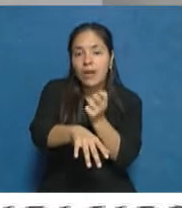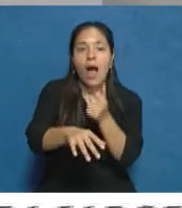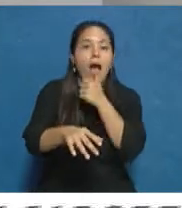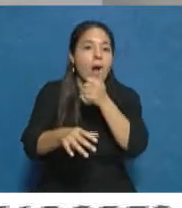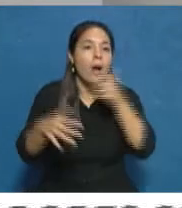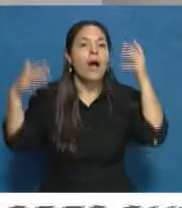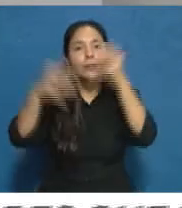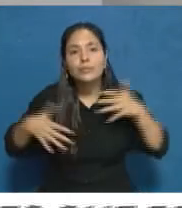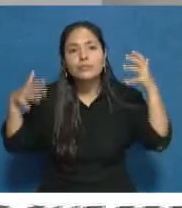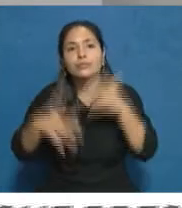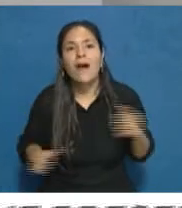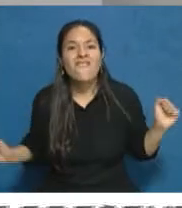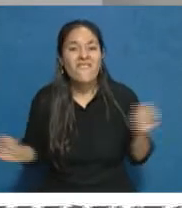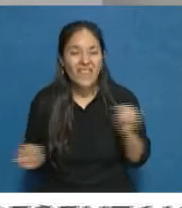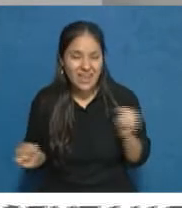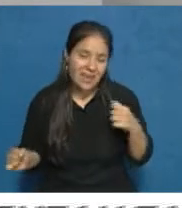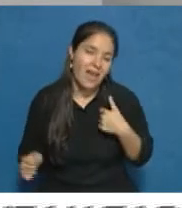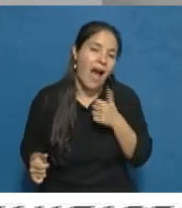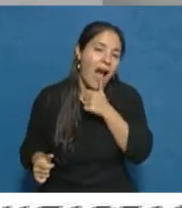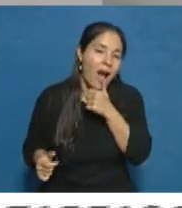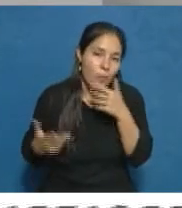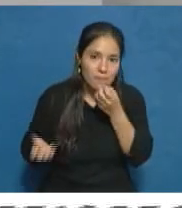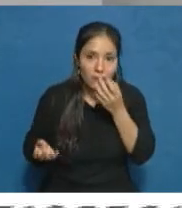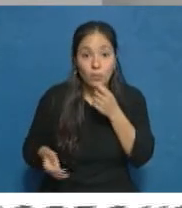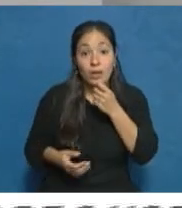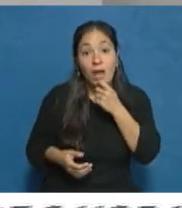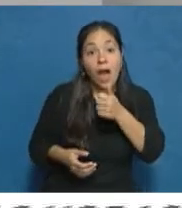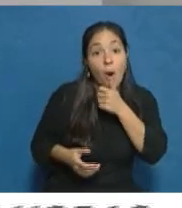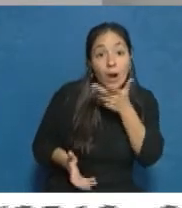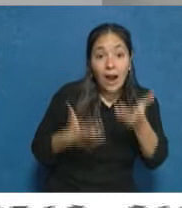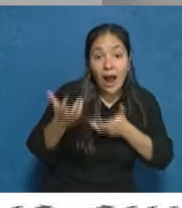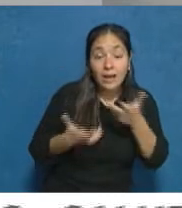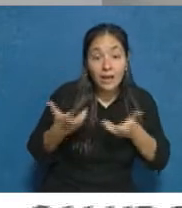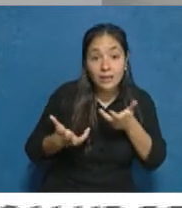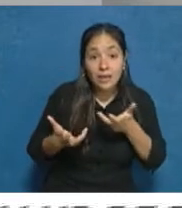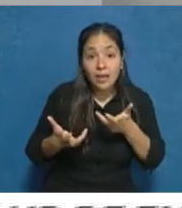que se recomiendan que sean de agua fría, porque si son de agua caliente, los poros de la piel se